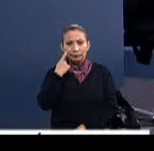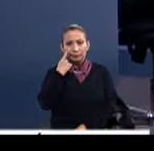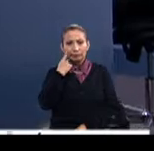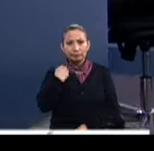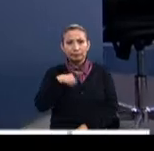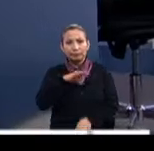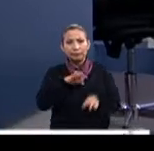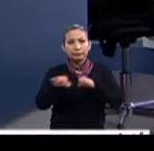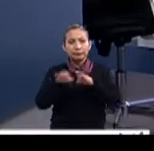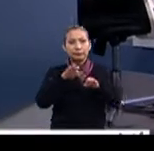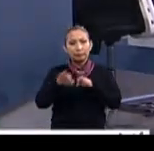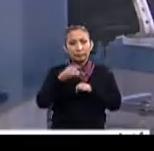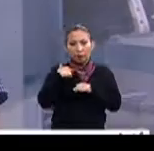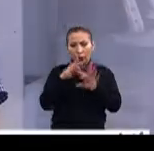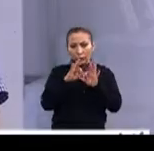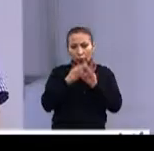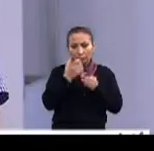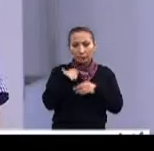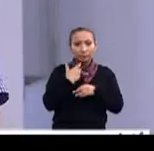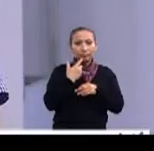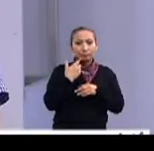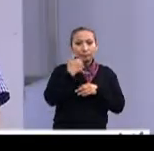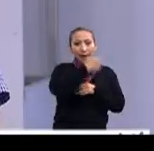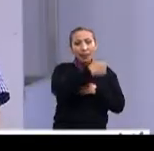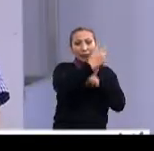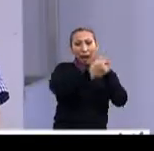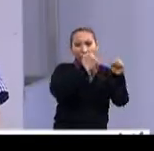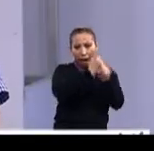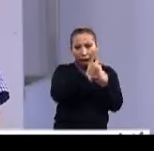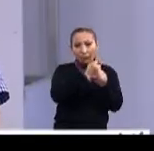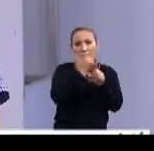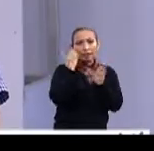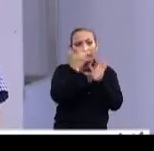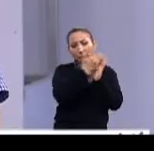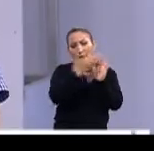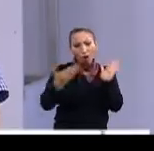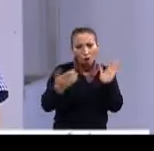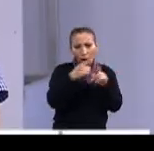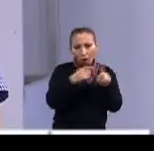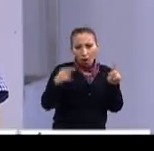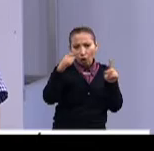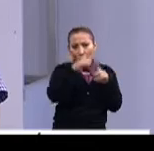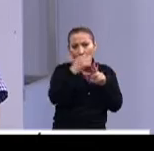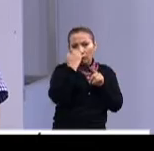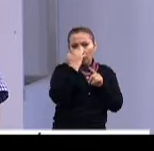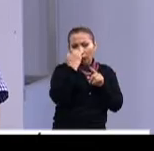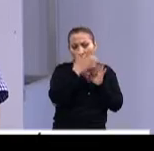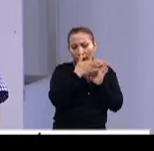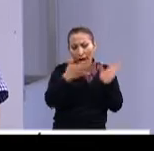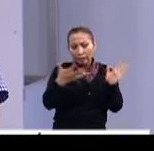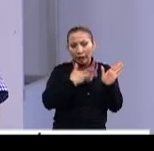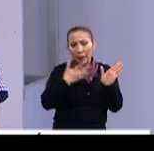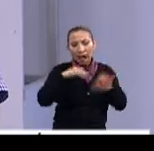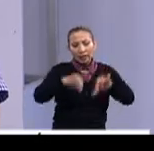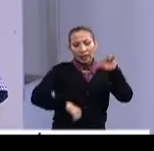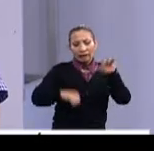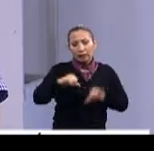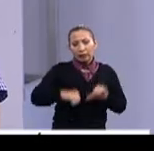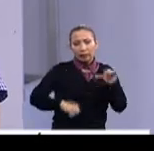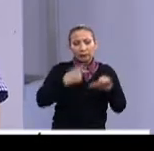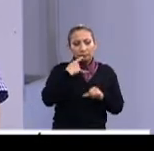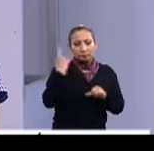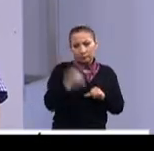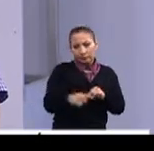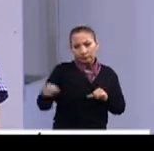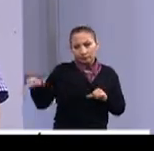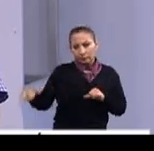Nosotros trabajamos de la siguiente manera. Cada ciclo, cada periodo escolar, tenemos actividades que nos mandata, por